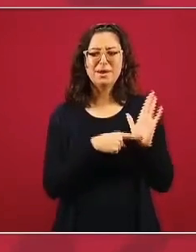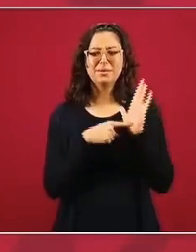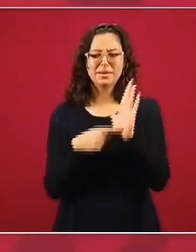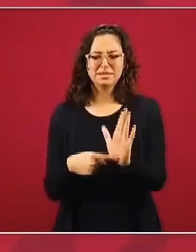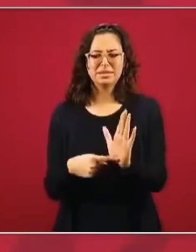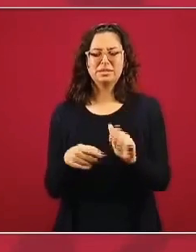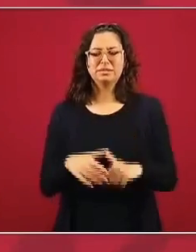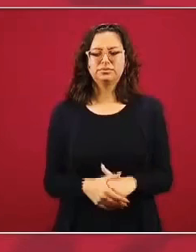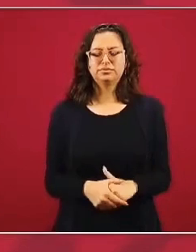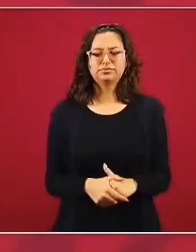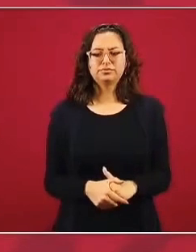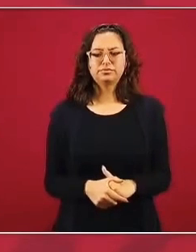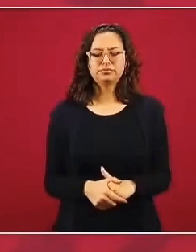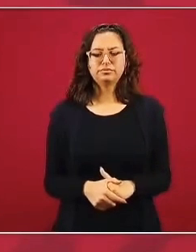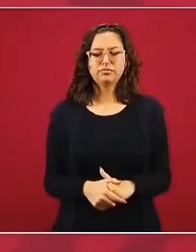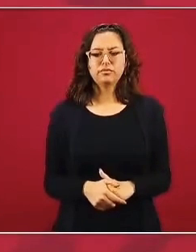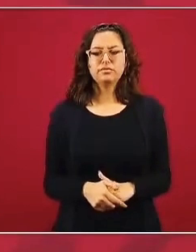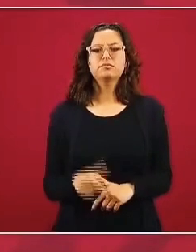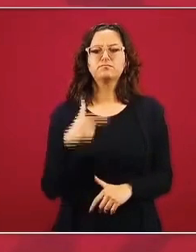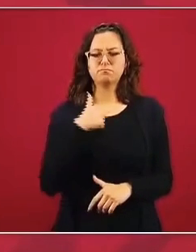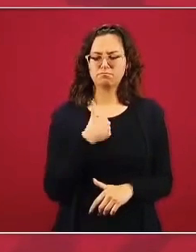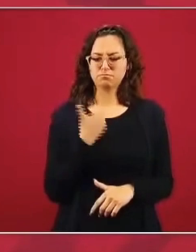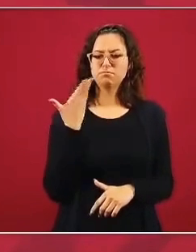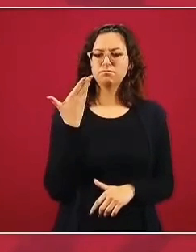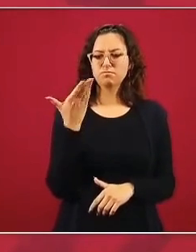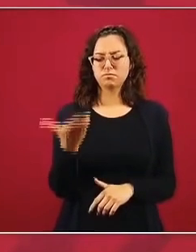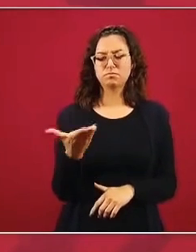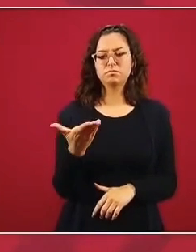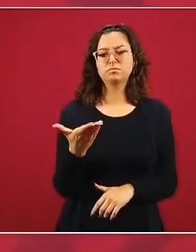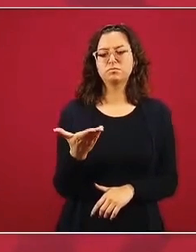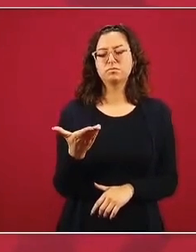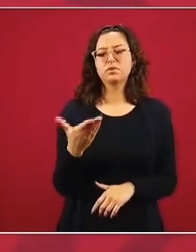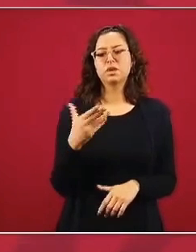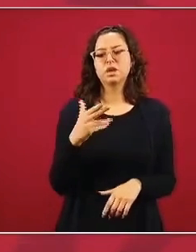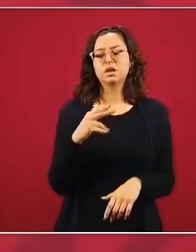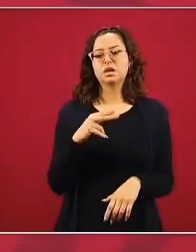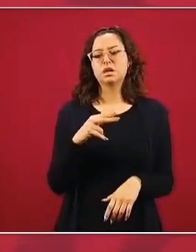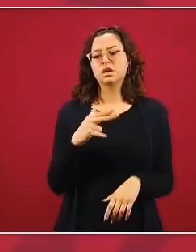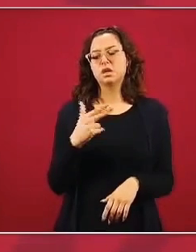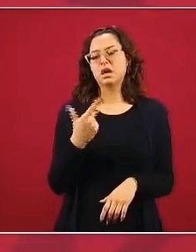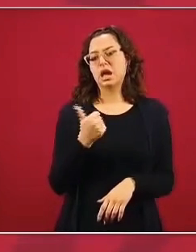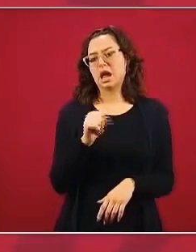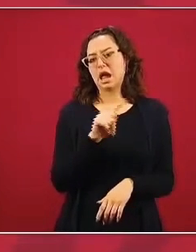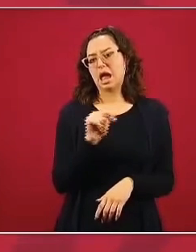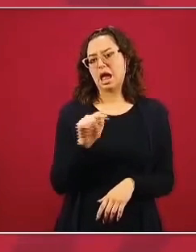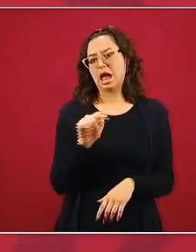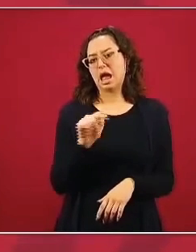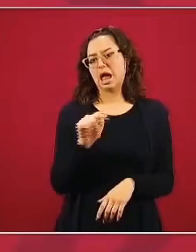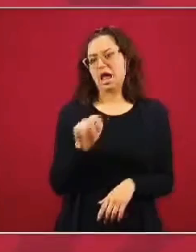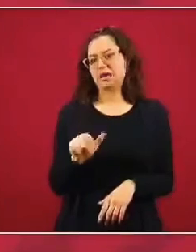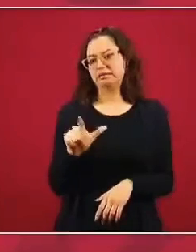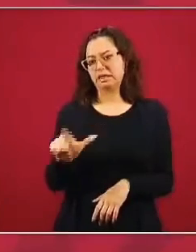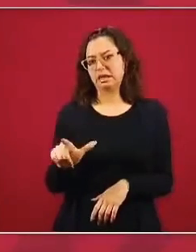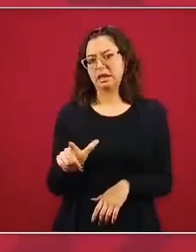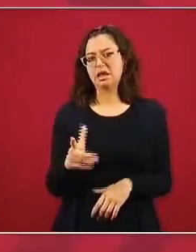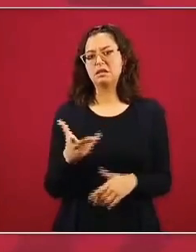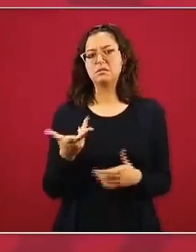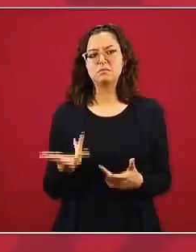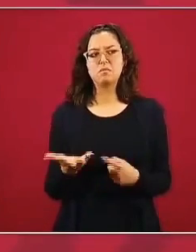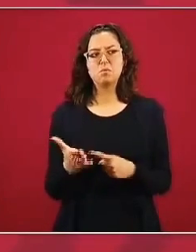Le voy a pedir a Hugo López-Gatell que les muestre